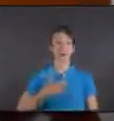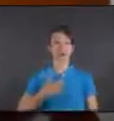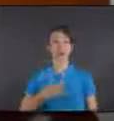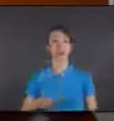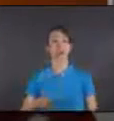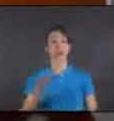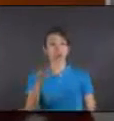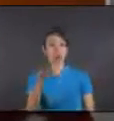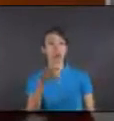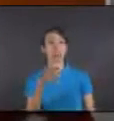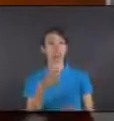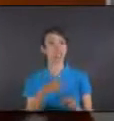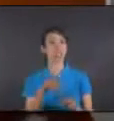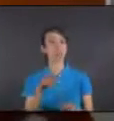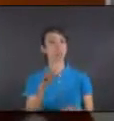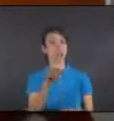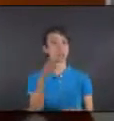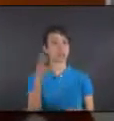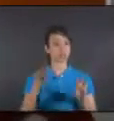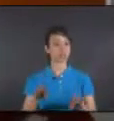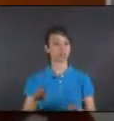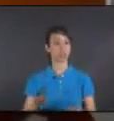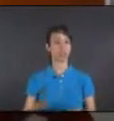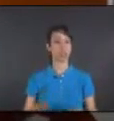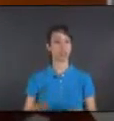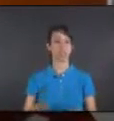cómo me llamo yo y cómo te llamas tú.